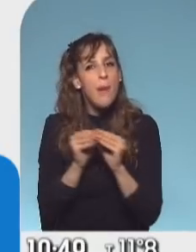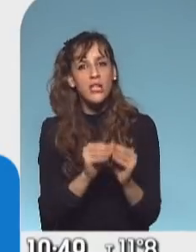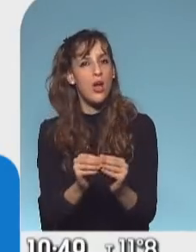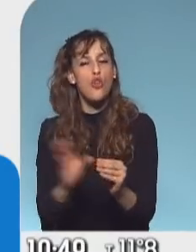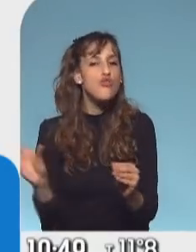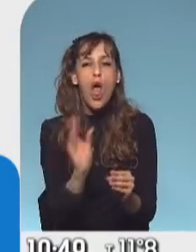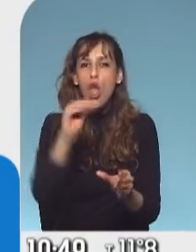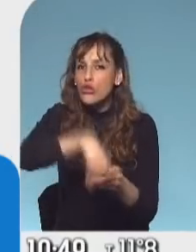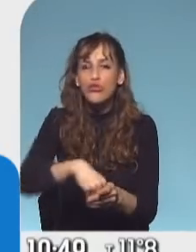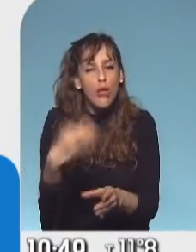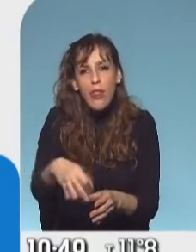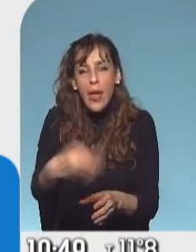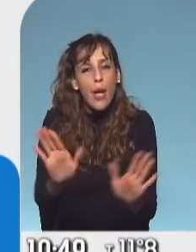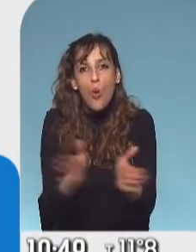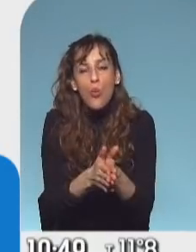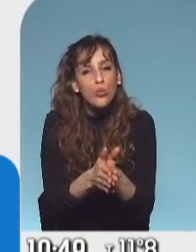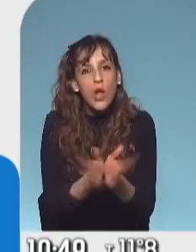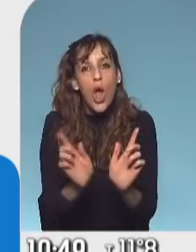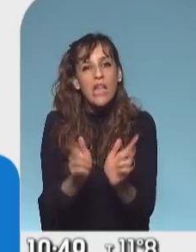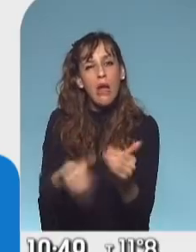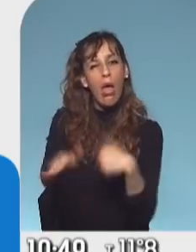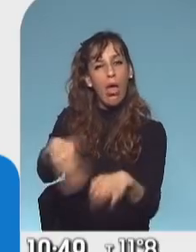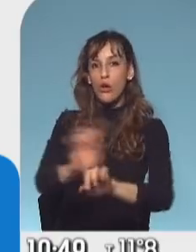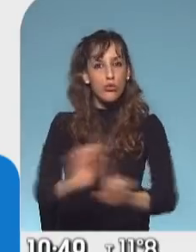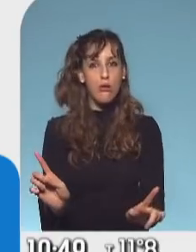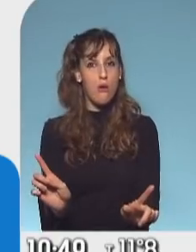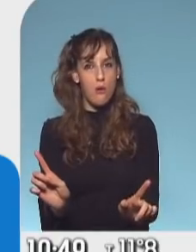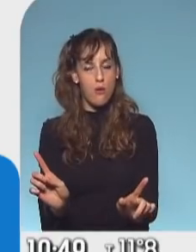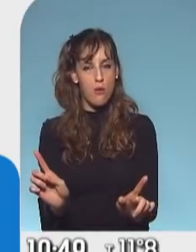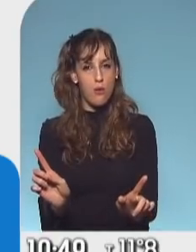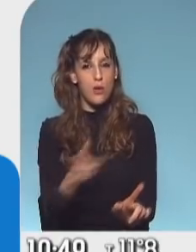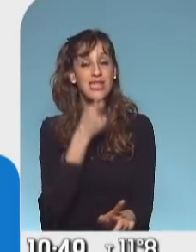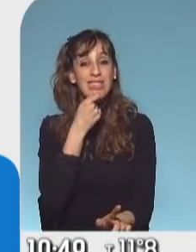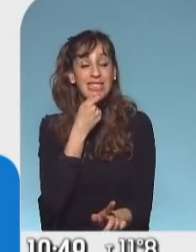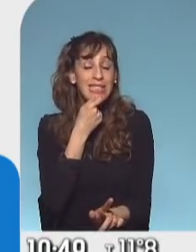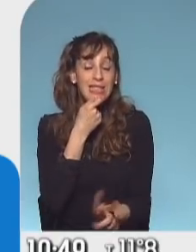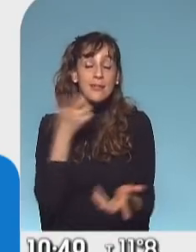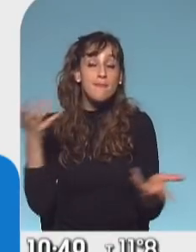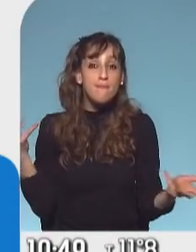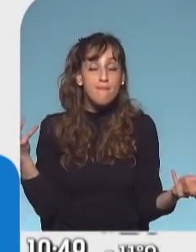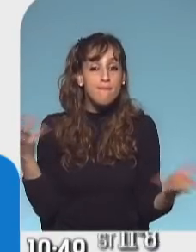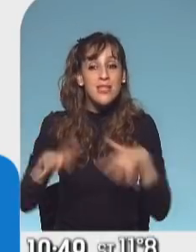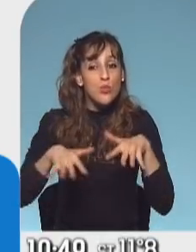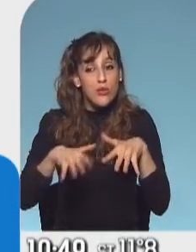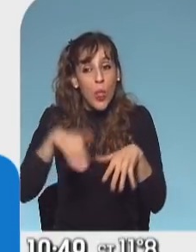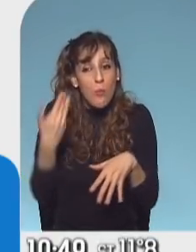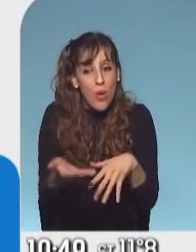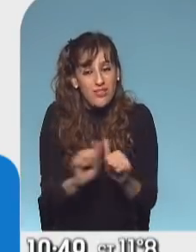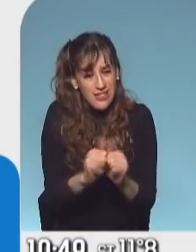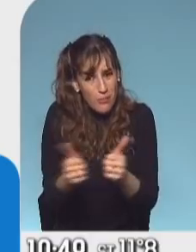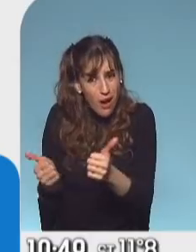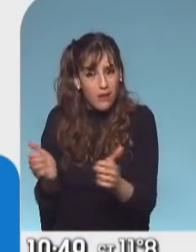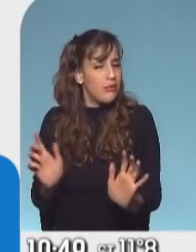deben dividirnos más. Y si la coyuntura nos divide, ya habrá tiempo para